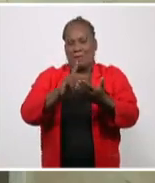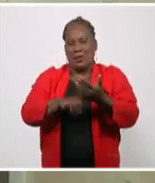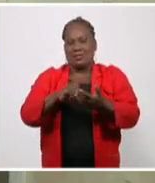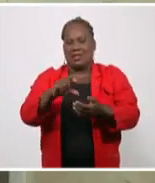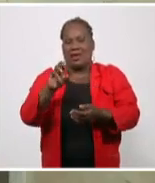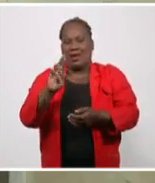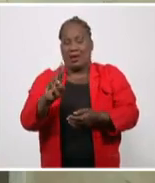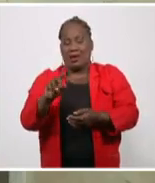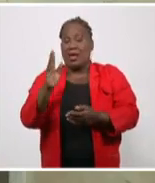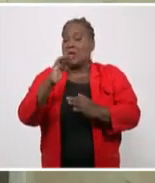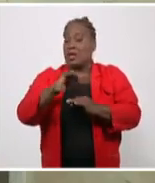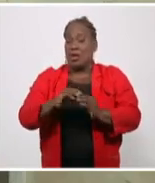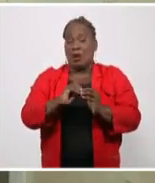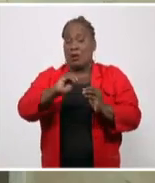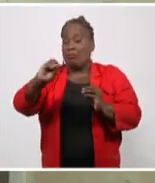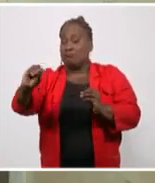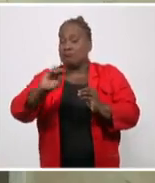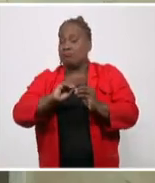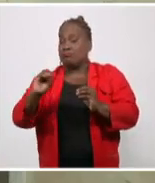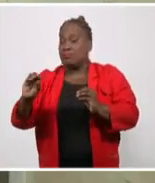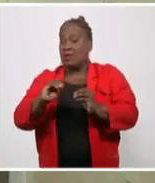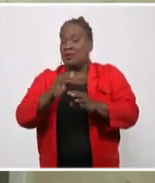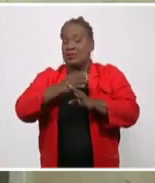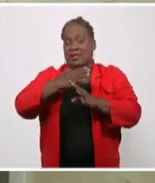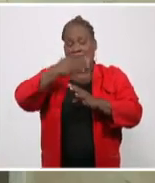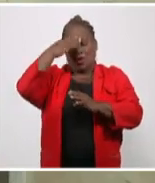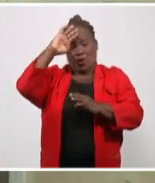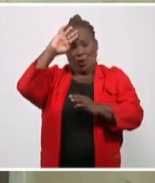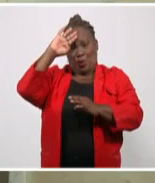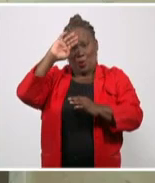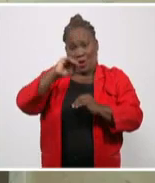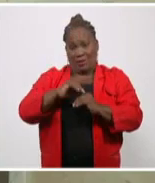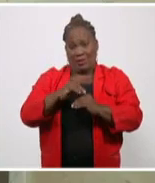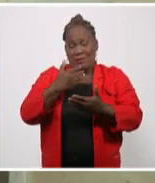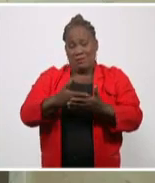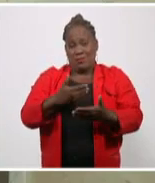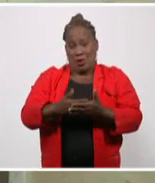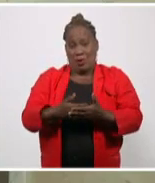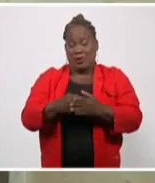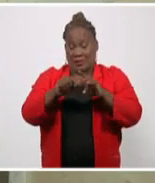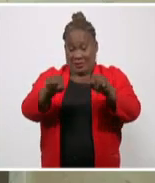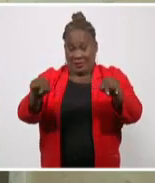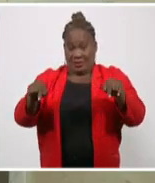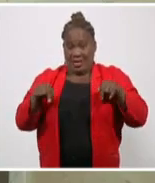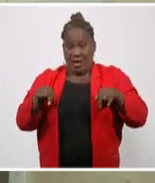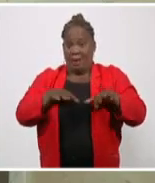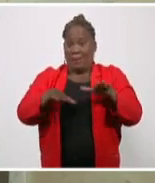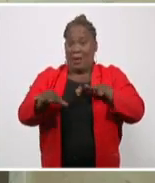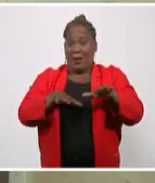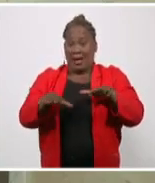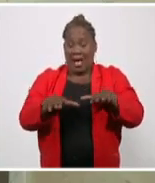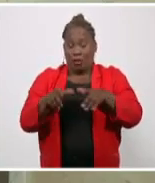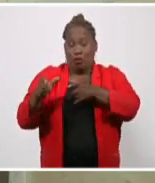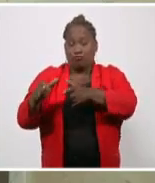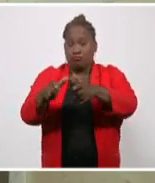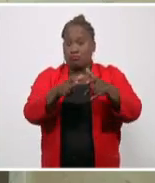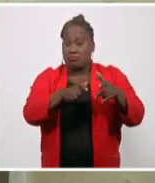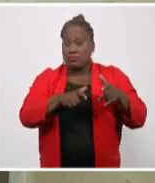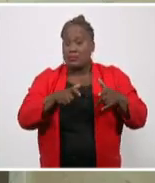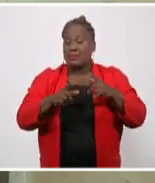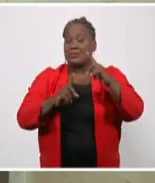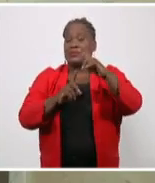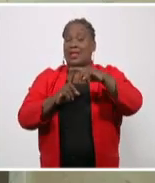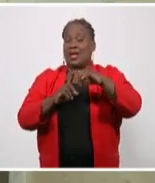traslado hacia la hermana provincia de Santiago de Cuba. En estos momentos se está haciendo la instalación de todo el equipamiento técnico, el acabado y también